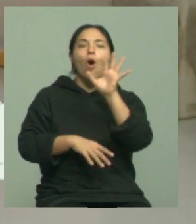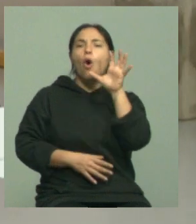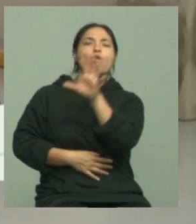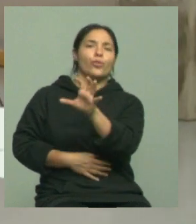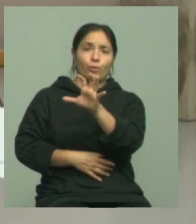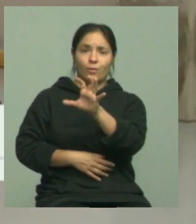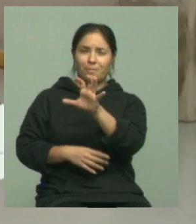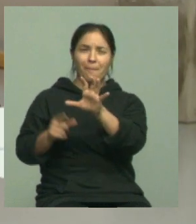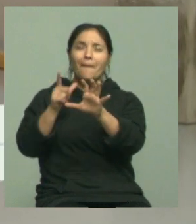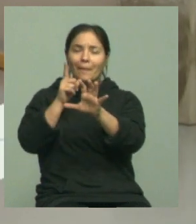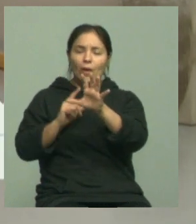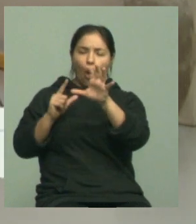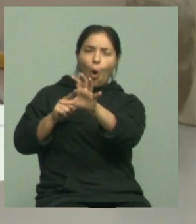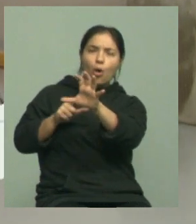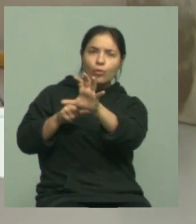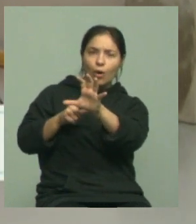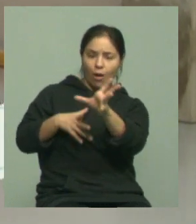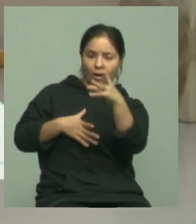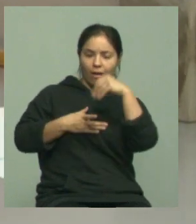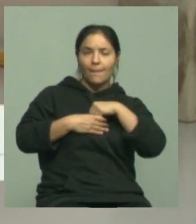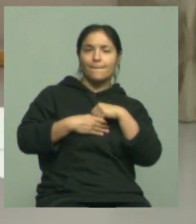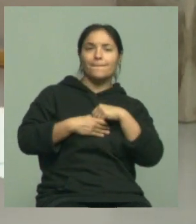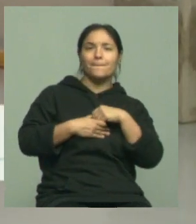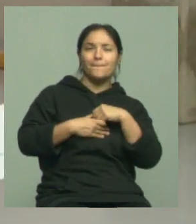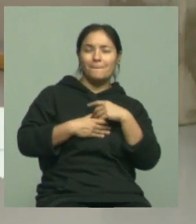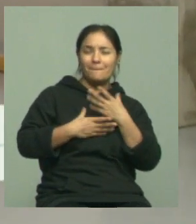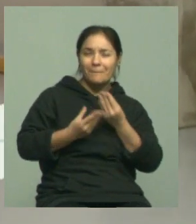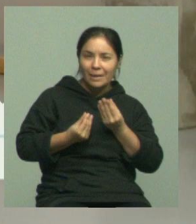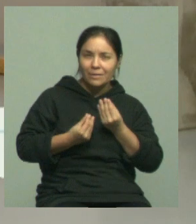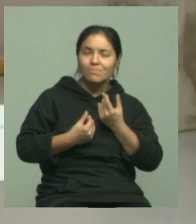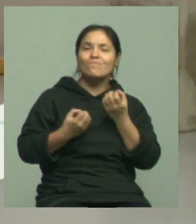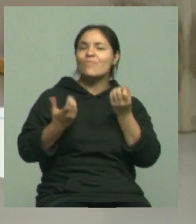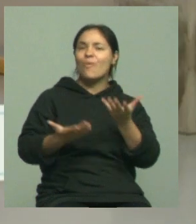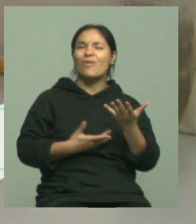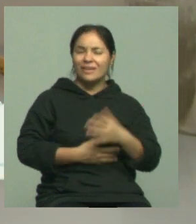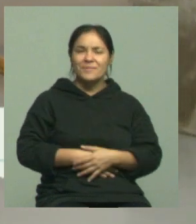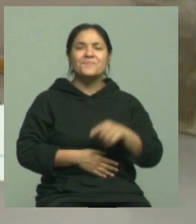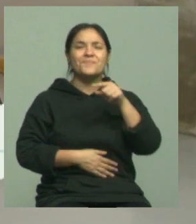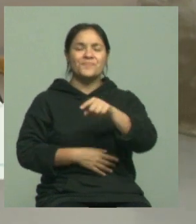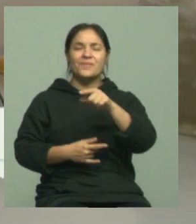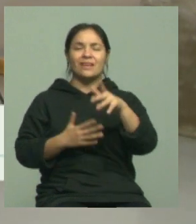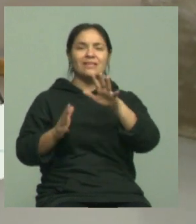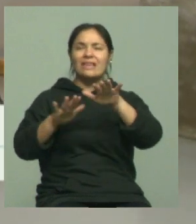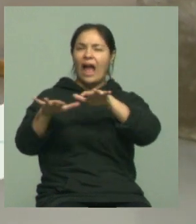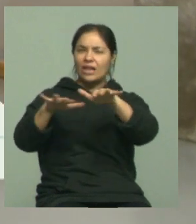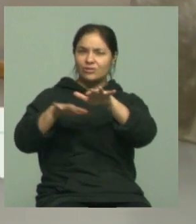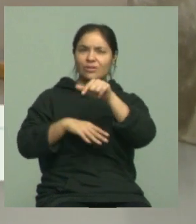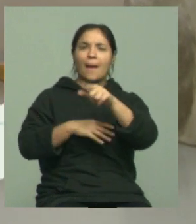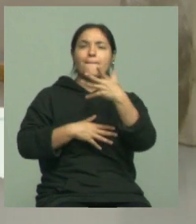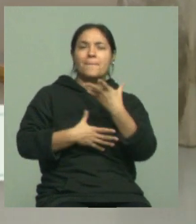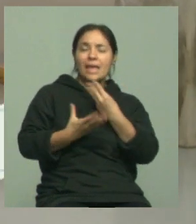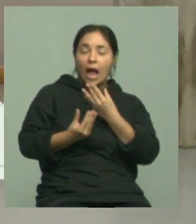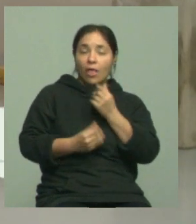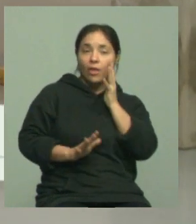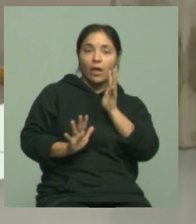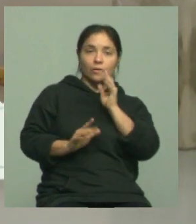ciertas perspectivas, la palabra fobia para decirle a estos crímenes o a estas actitudes que no son de miedo, sino son de